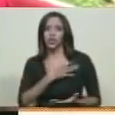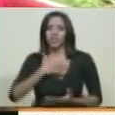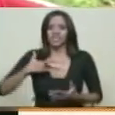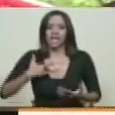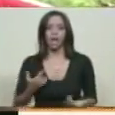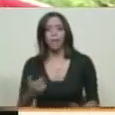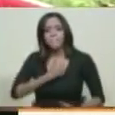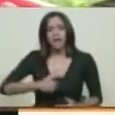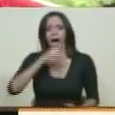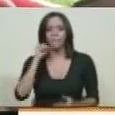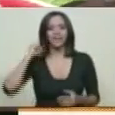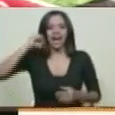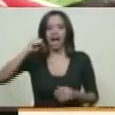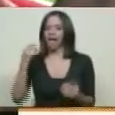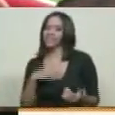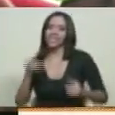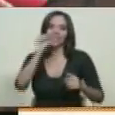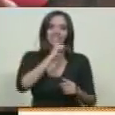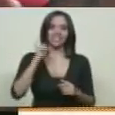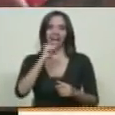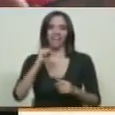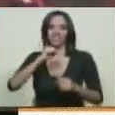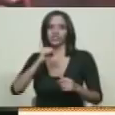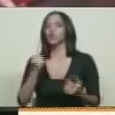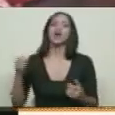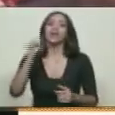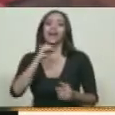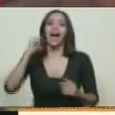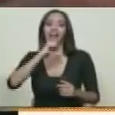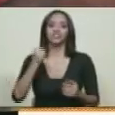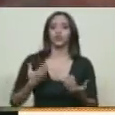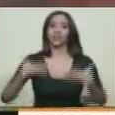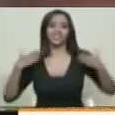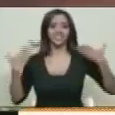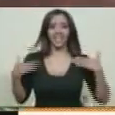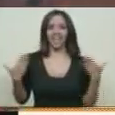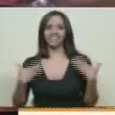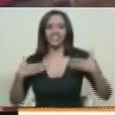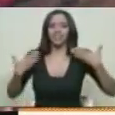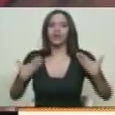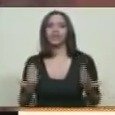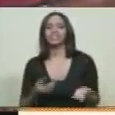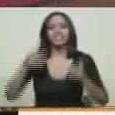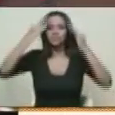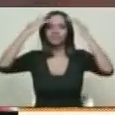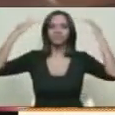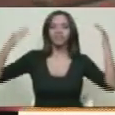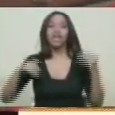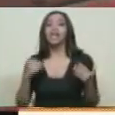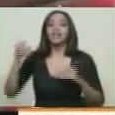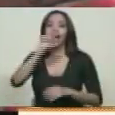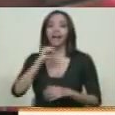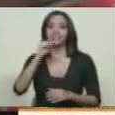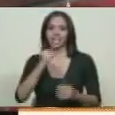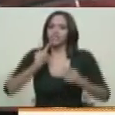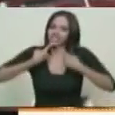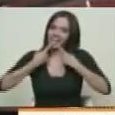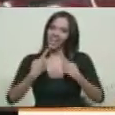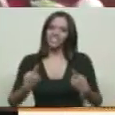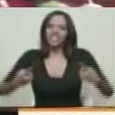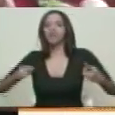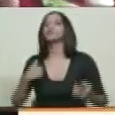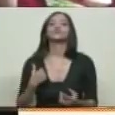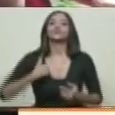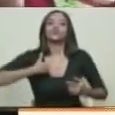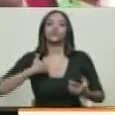presidente Maduro, aquí canto con añoro, canto verso alegre y cantando pues sin añoro, cantando pues te lo digo, yo le canto y yo